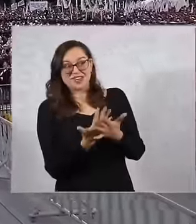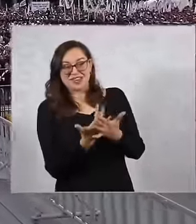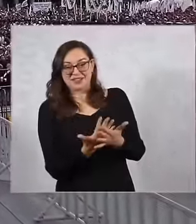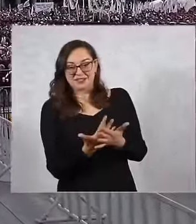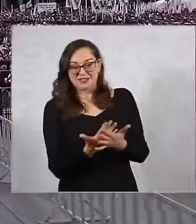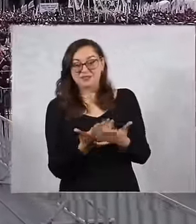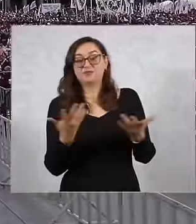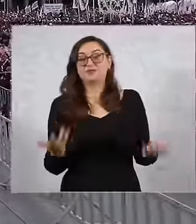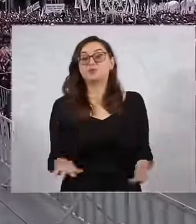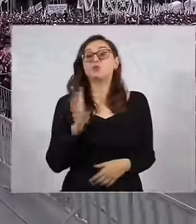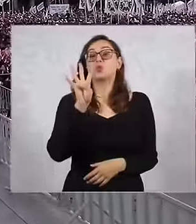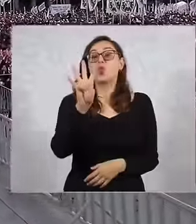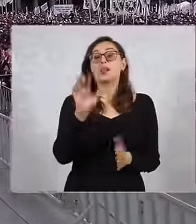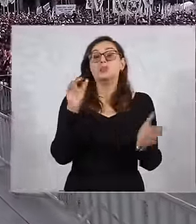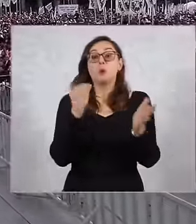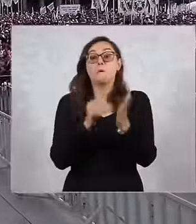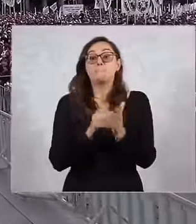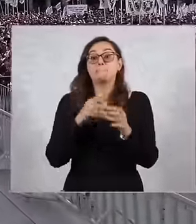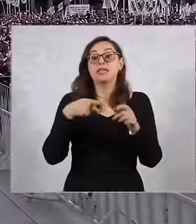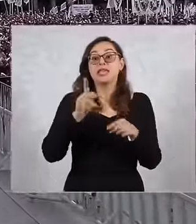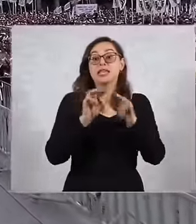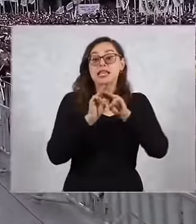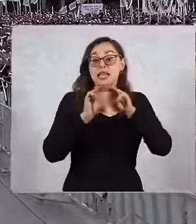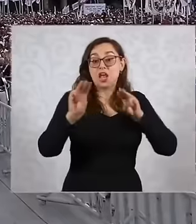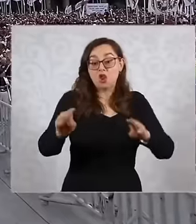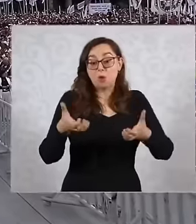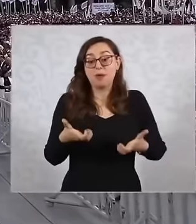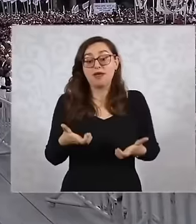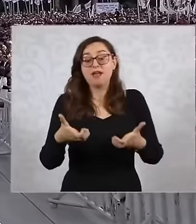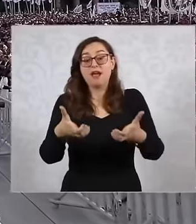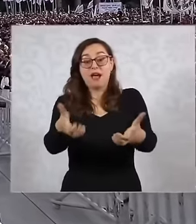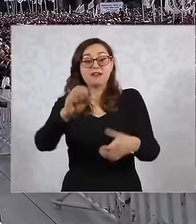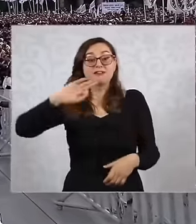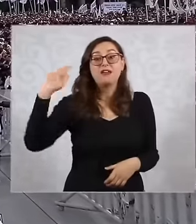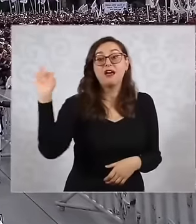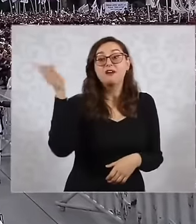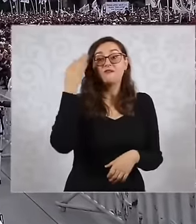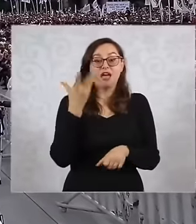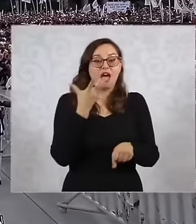baches a 4.000 kilómetros de carreteras federales